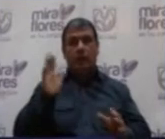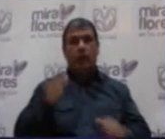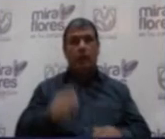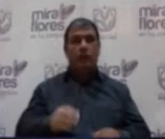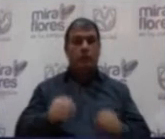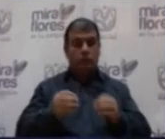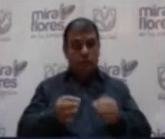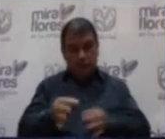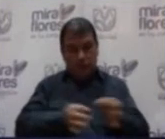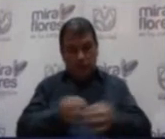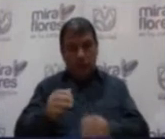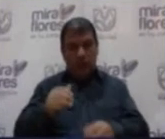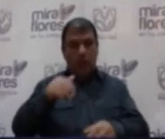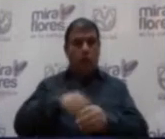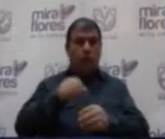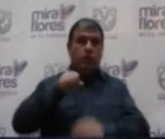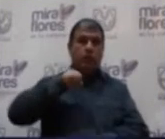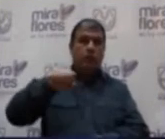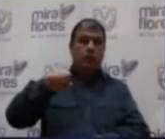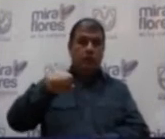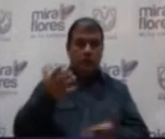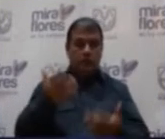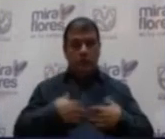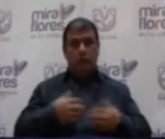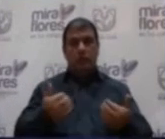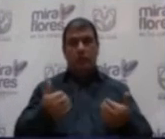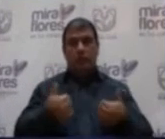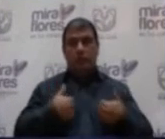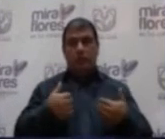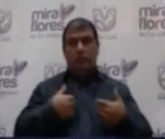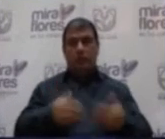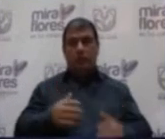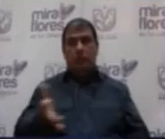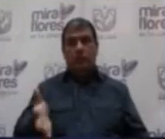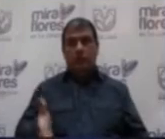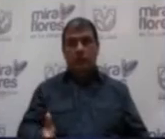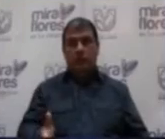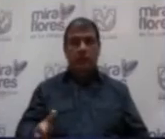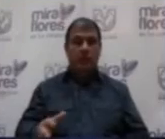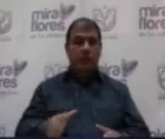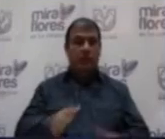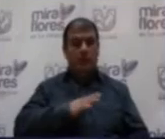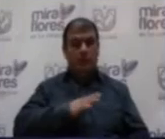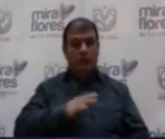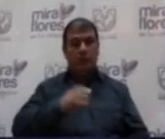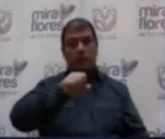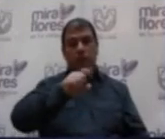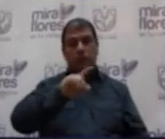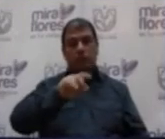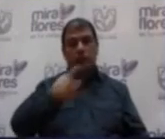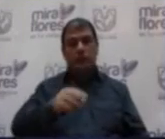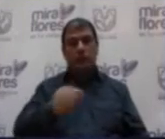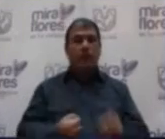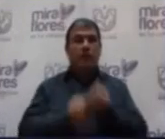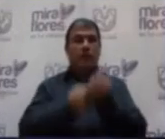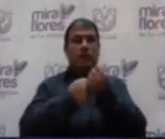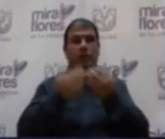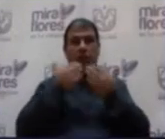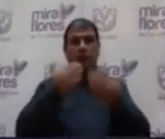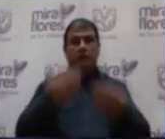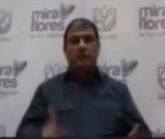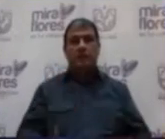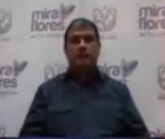contra y tuve la gentileza del doctor Sousa de apoyarme. Gracias.